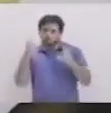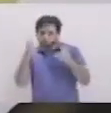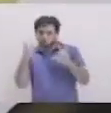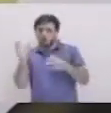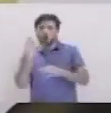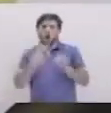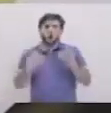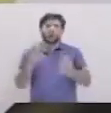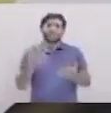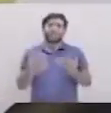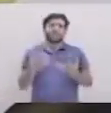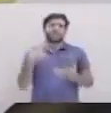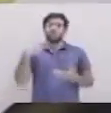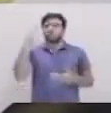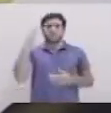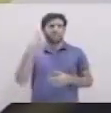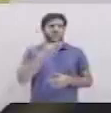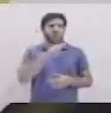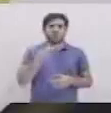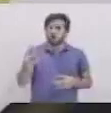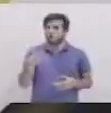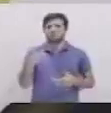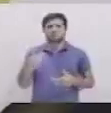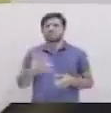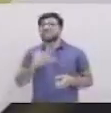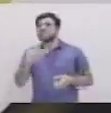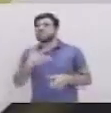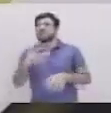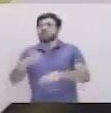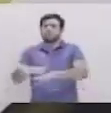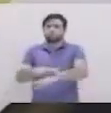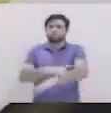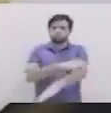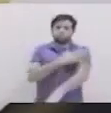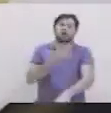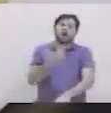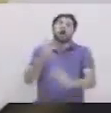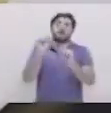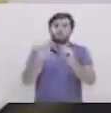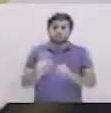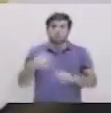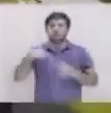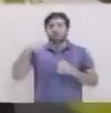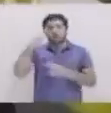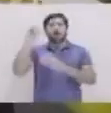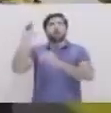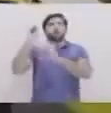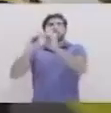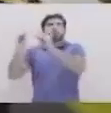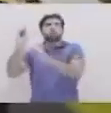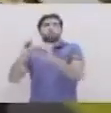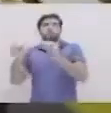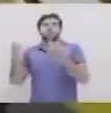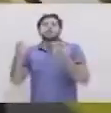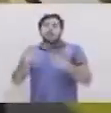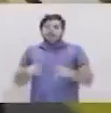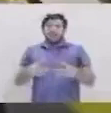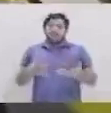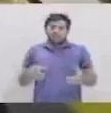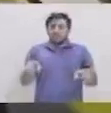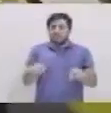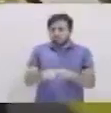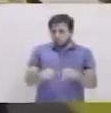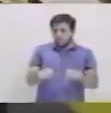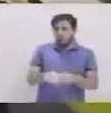el nombre o tal vez de qué película es o algo parecido, ya nos podemos imaginar más o menos la escena. Exactamente.